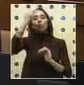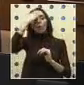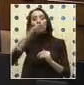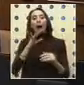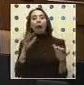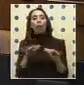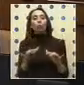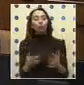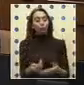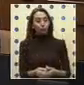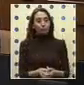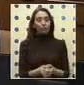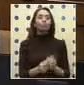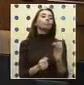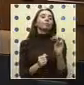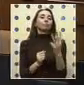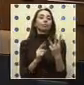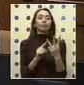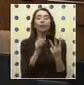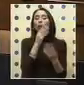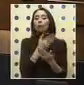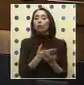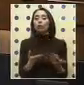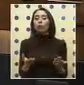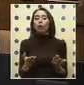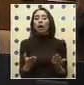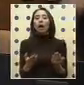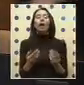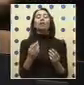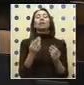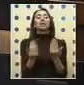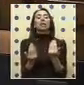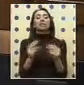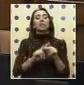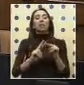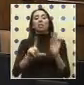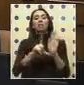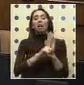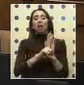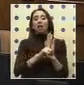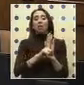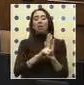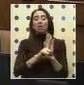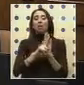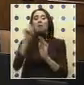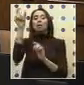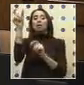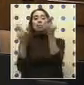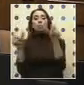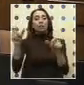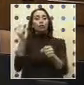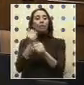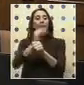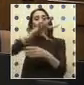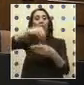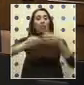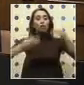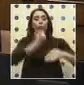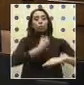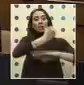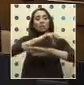En tercer lugar, no existe un requerimiento de legislar en este sentido por parte de los actores de nuestra justicia penal.